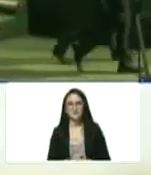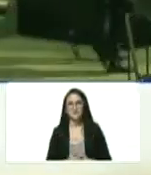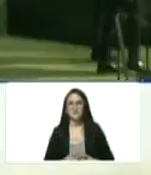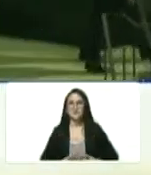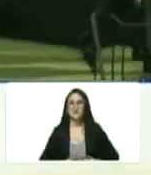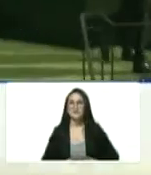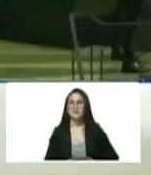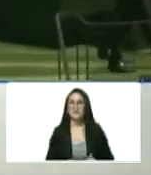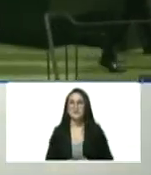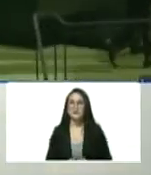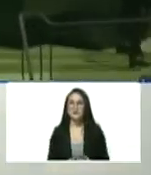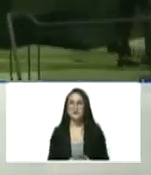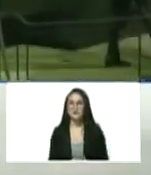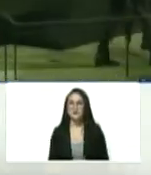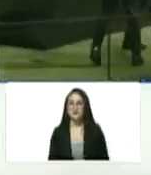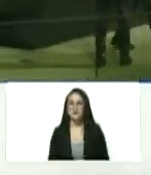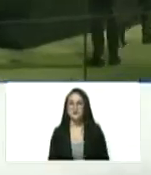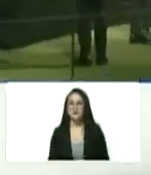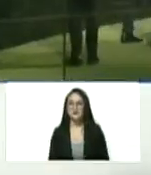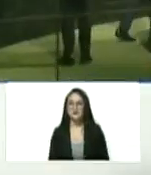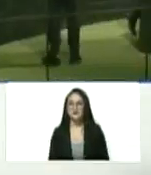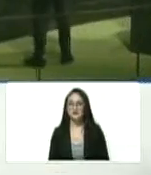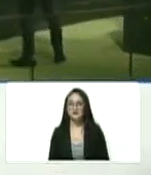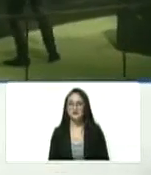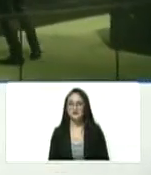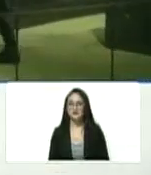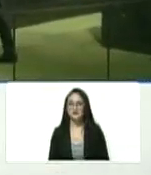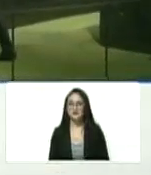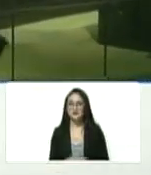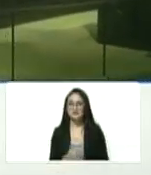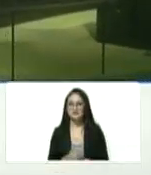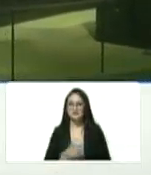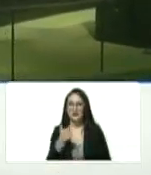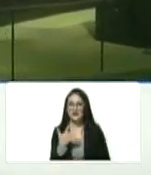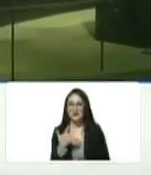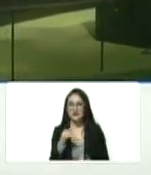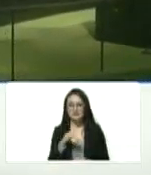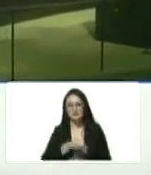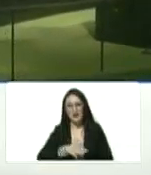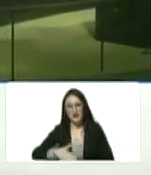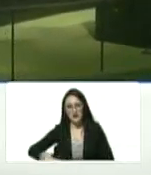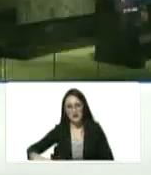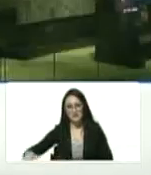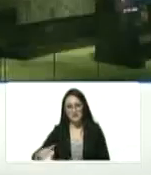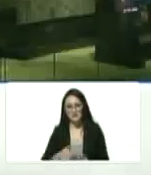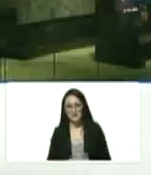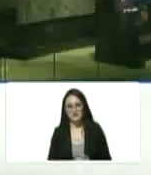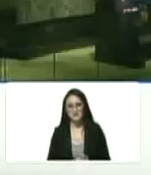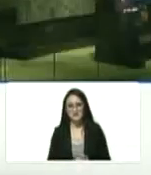sobre el enredo que hay más allá, mucho más allá de nuestros mares.